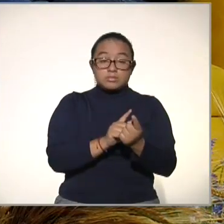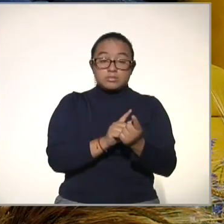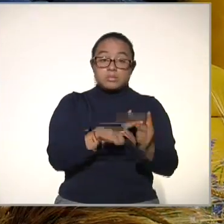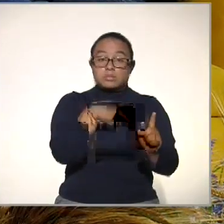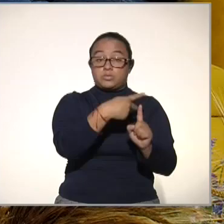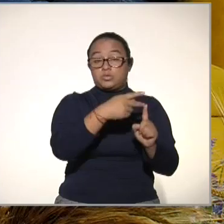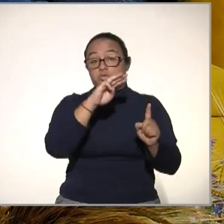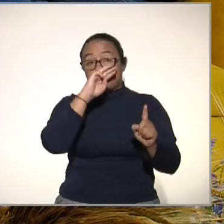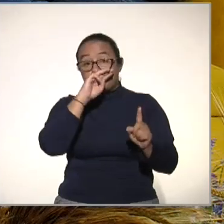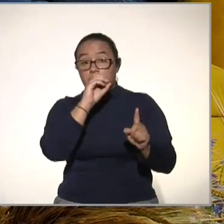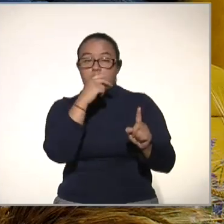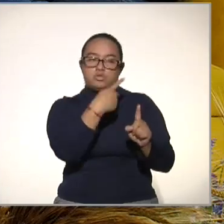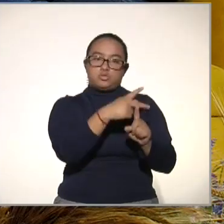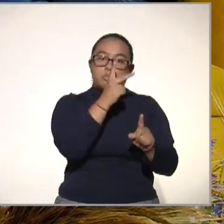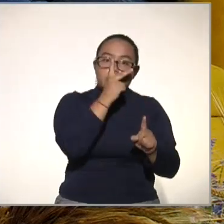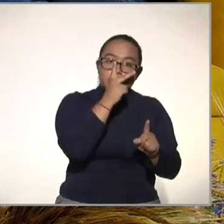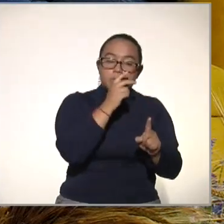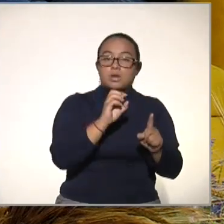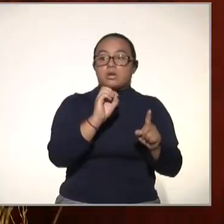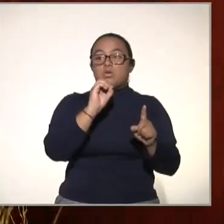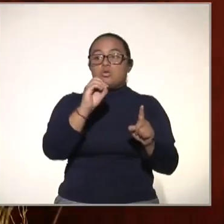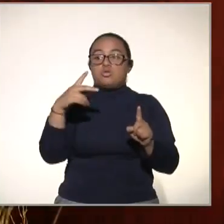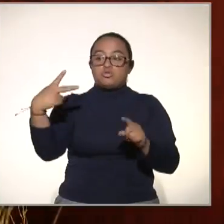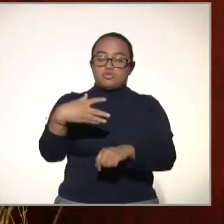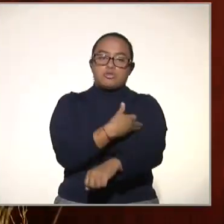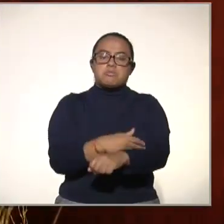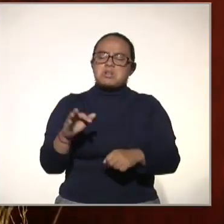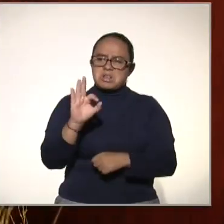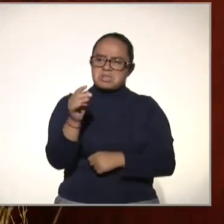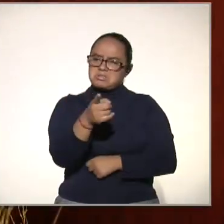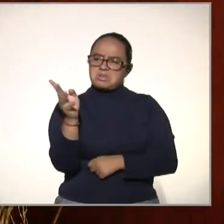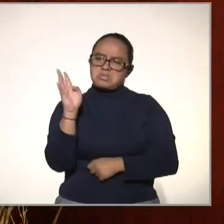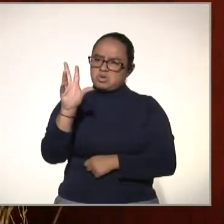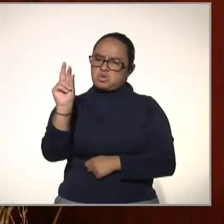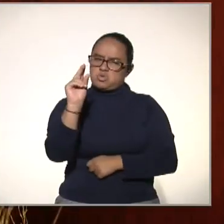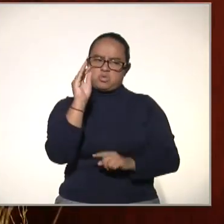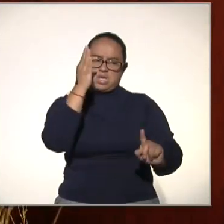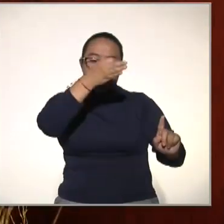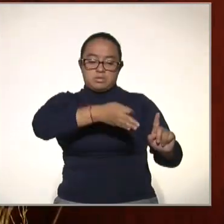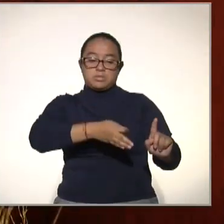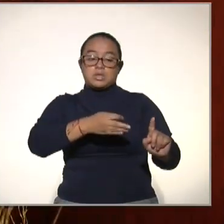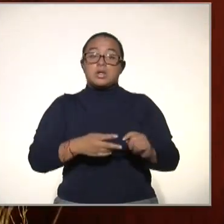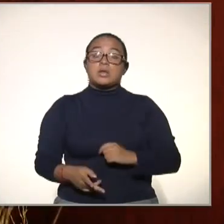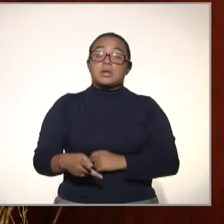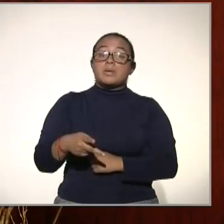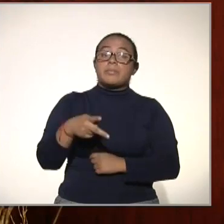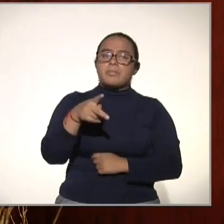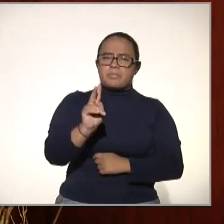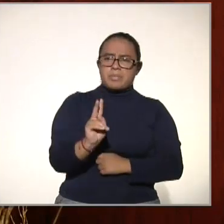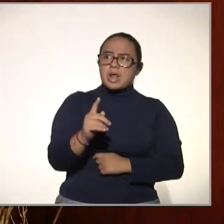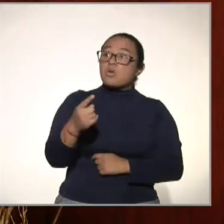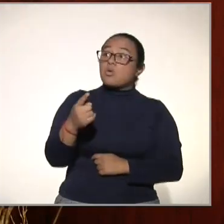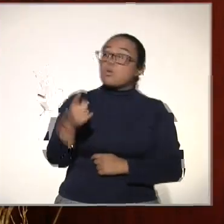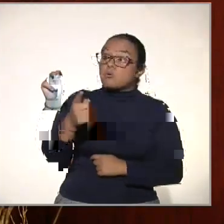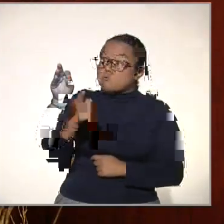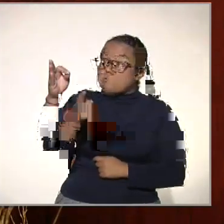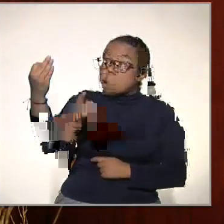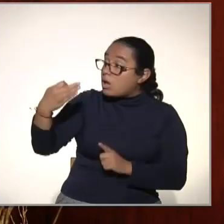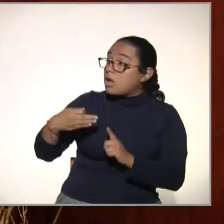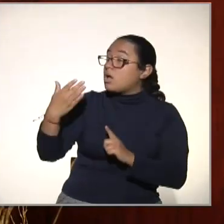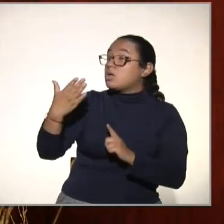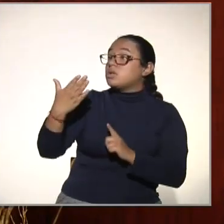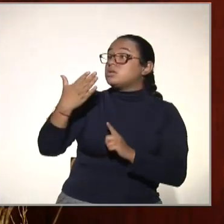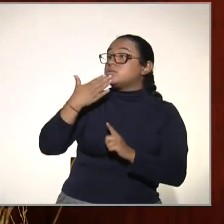su mamá o su papá o su familia no estén de acuerdo, pero no voy a renunciar al derecho de dejar que el